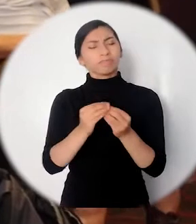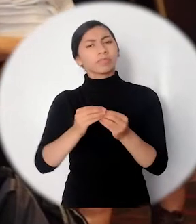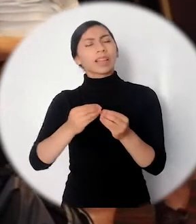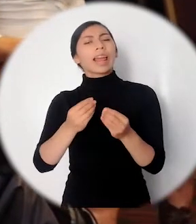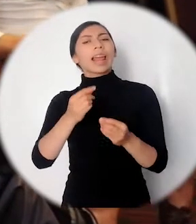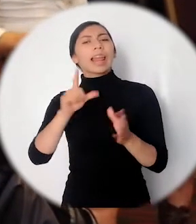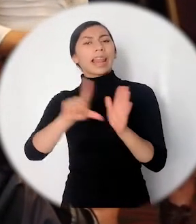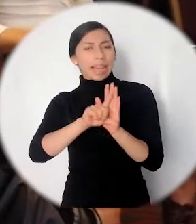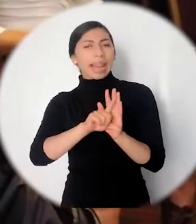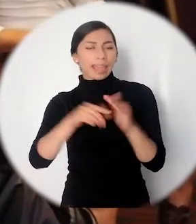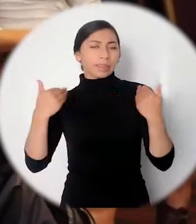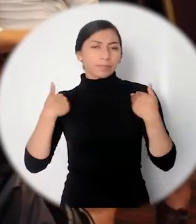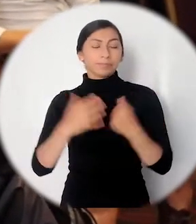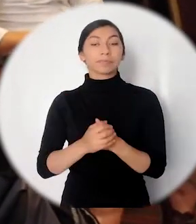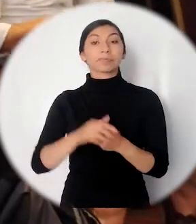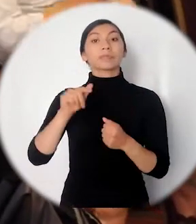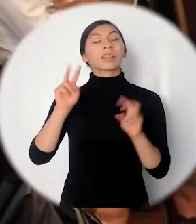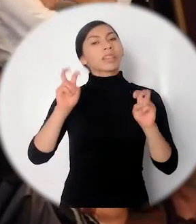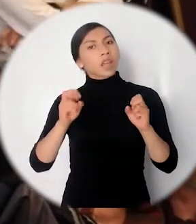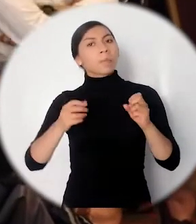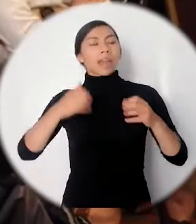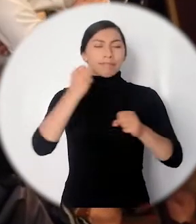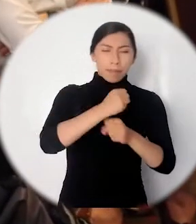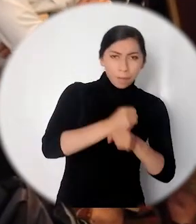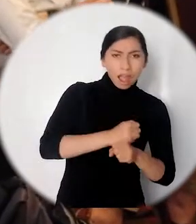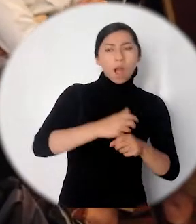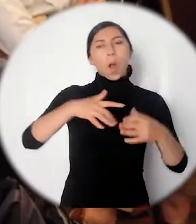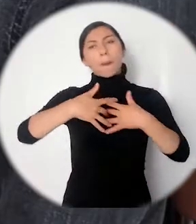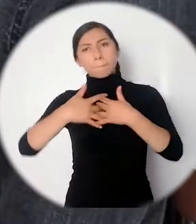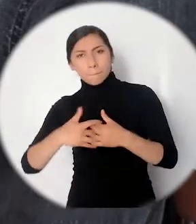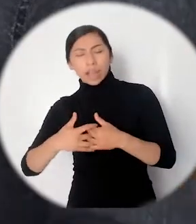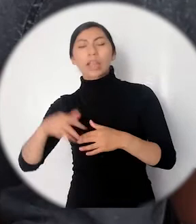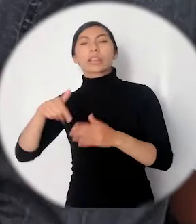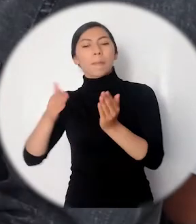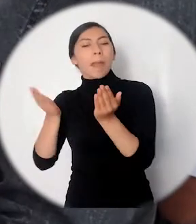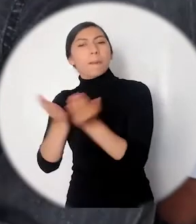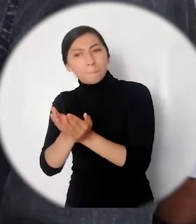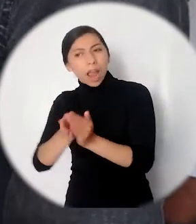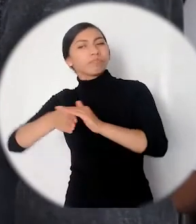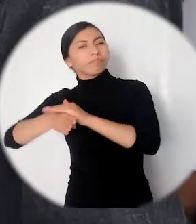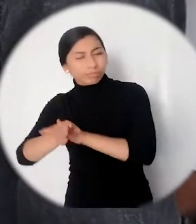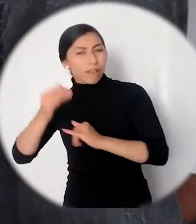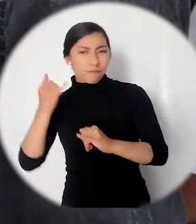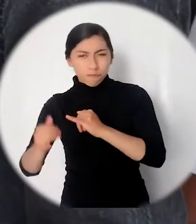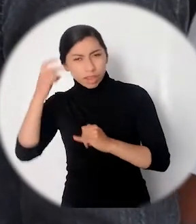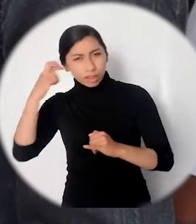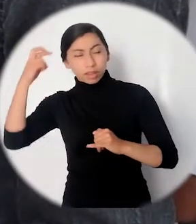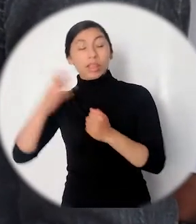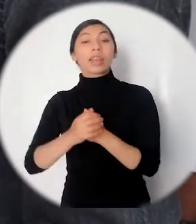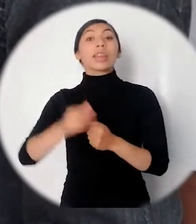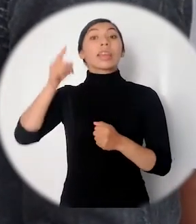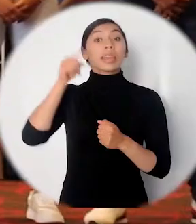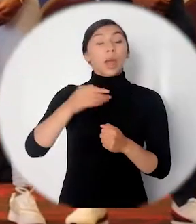víctimas. Oportunidades de empleabilidad y productividad, facilidad en el acceso y permanencia a la educación superior y mejoras